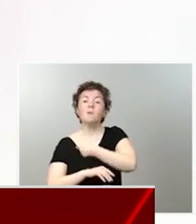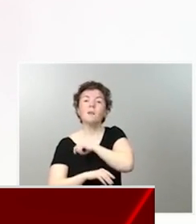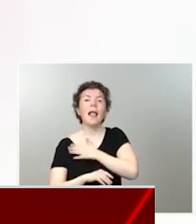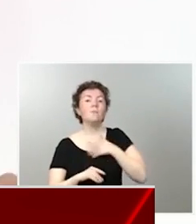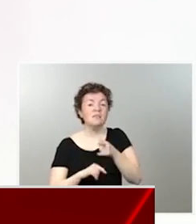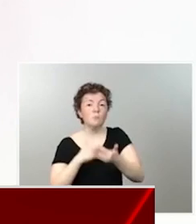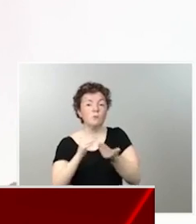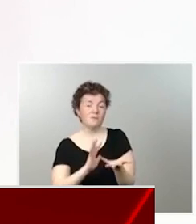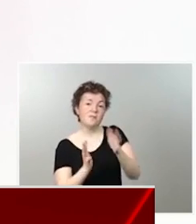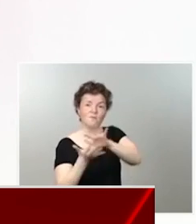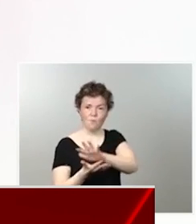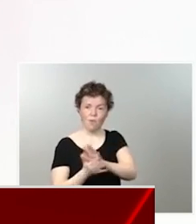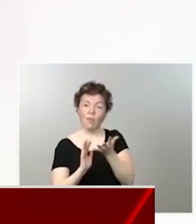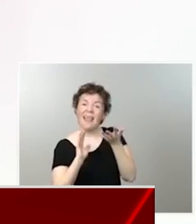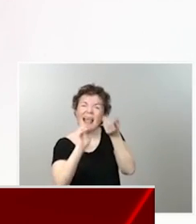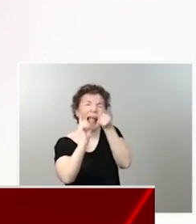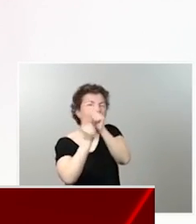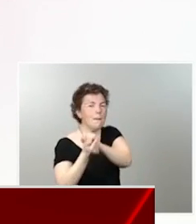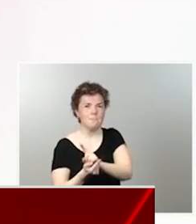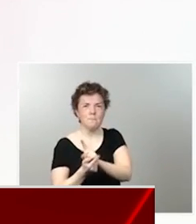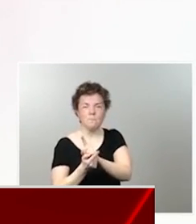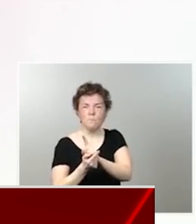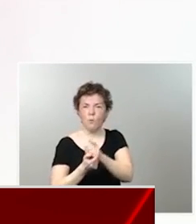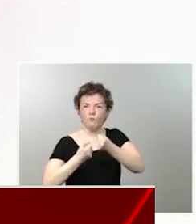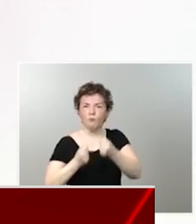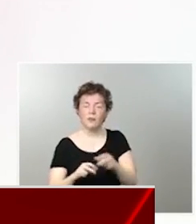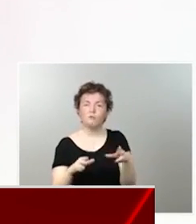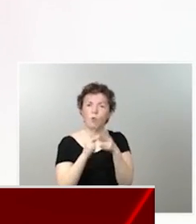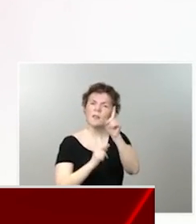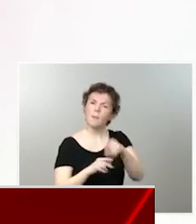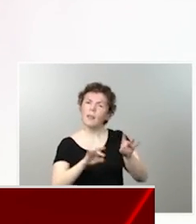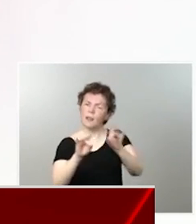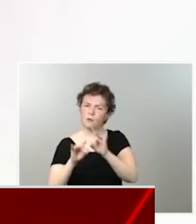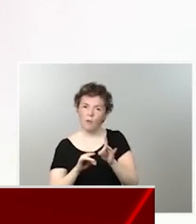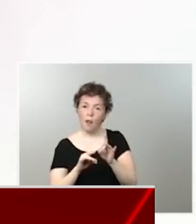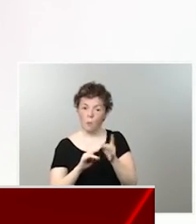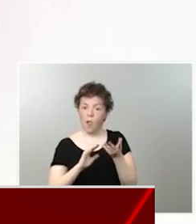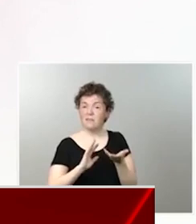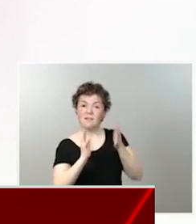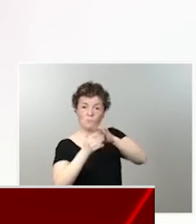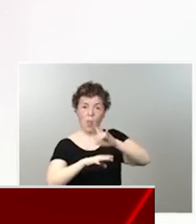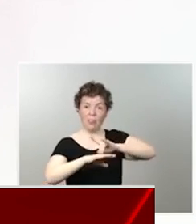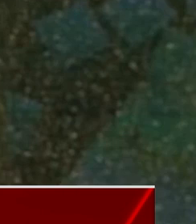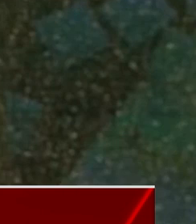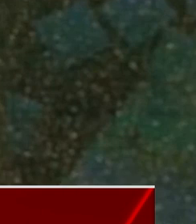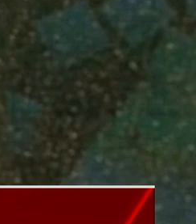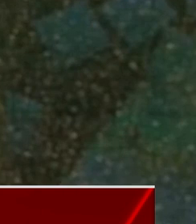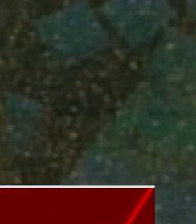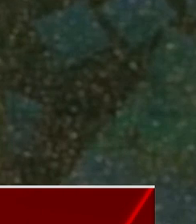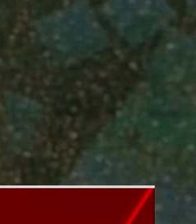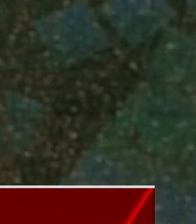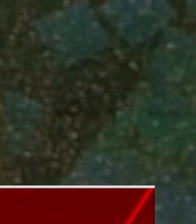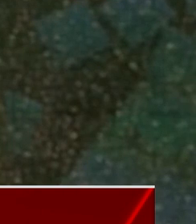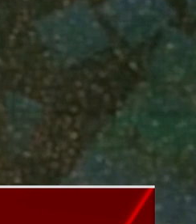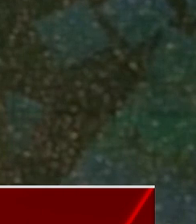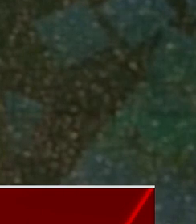votar al PSOE y a Podemos, que no se entiende muy bien cuáles son las razones.